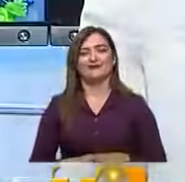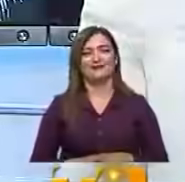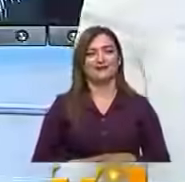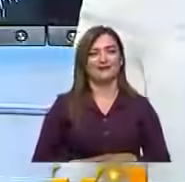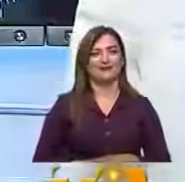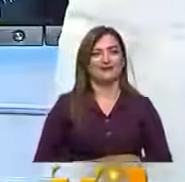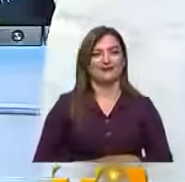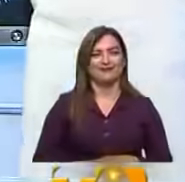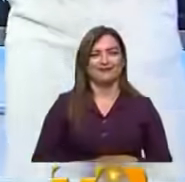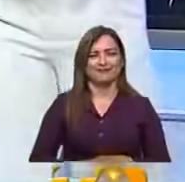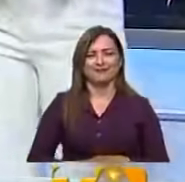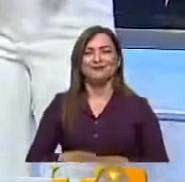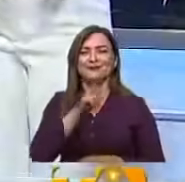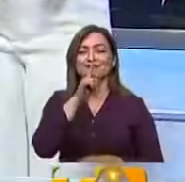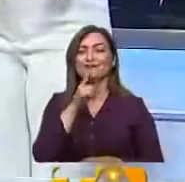No puedo decir eso, doctor.